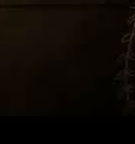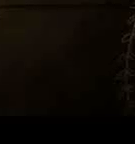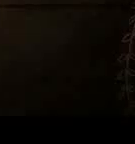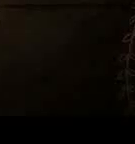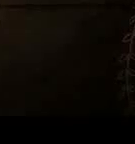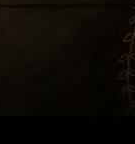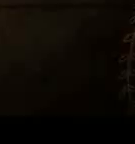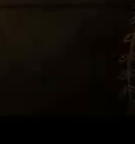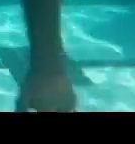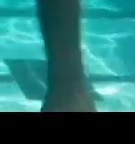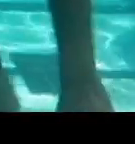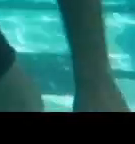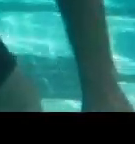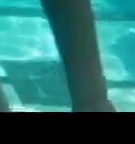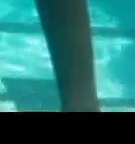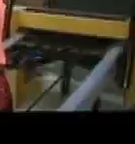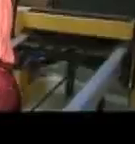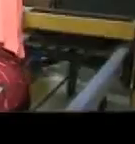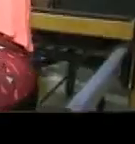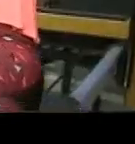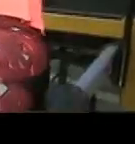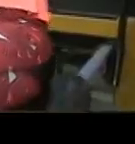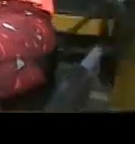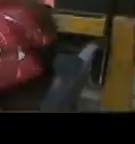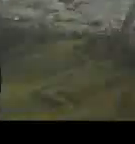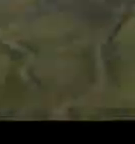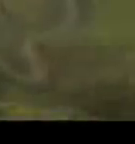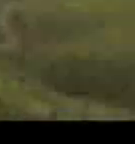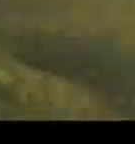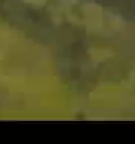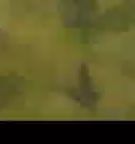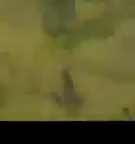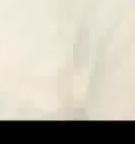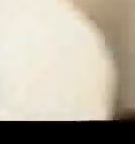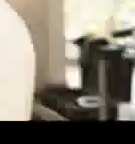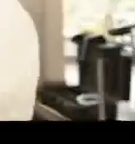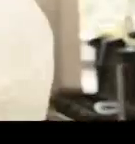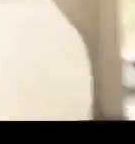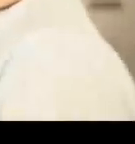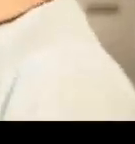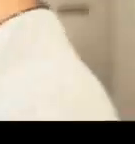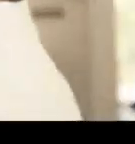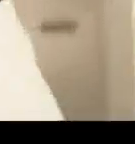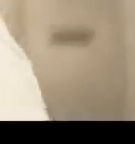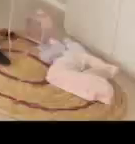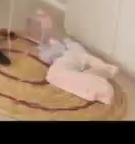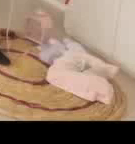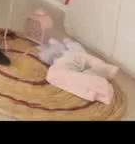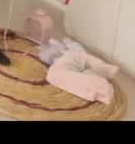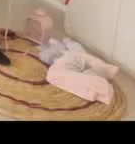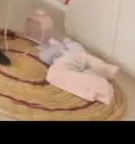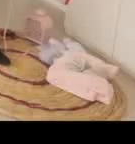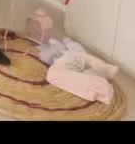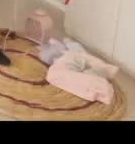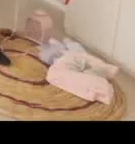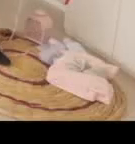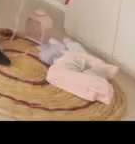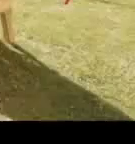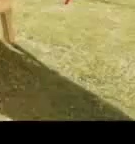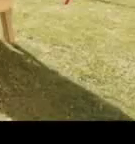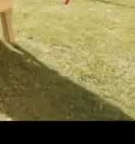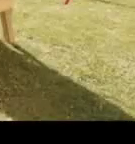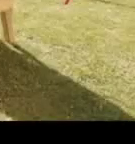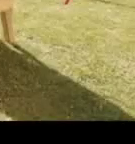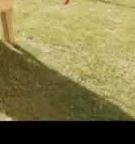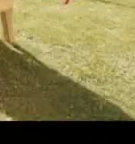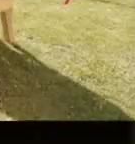Café TV, el lugar donde compartes, te diviertes y aprendes. De lunes a viernes a las